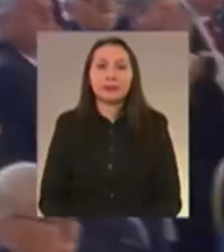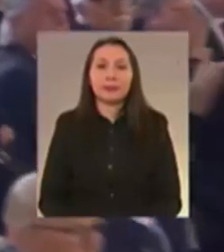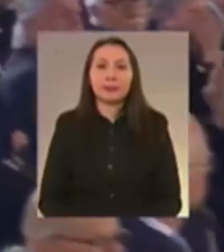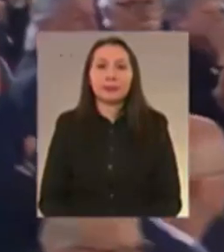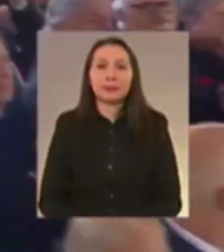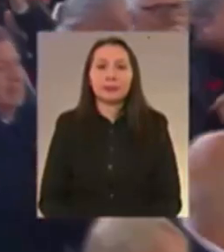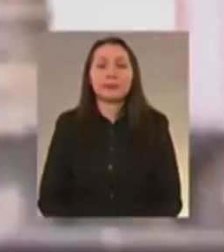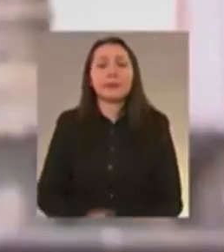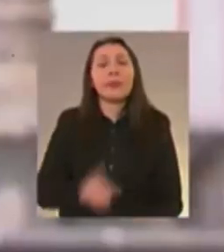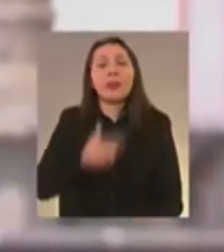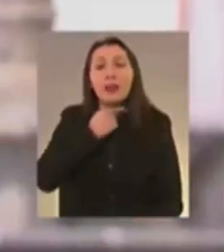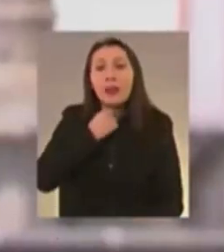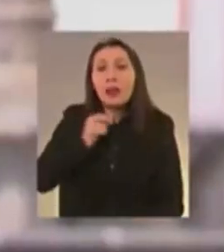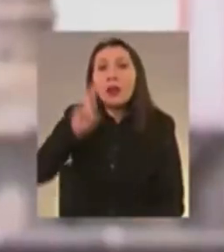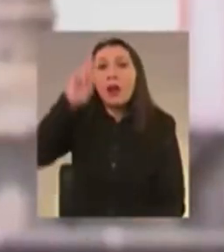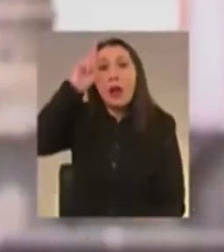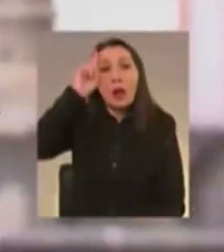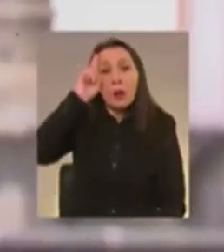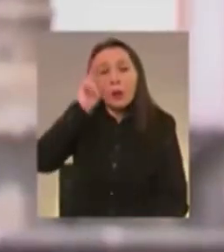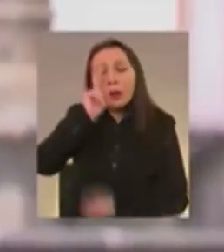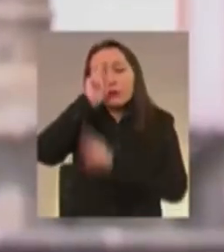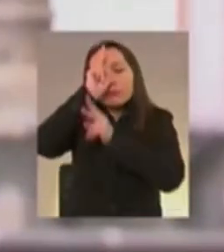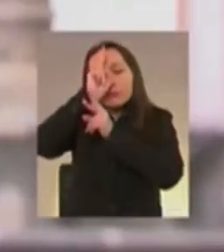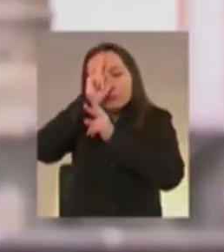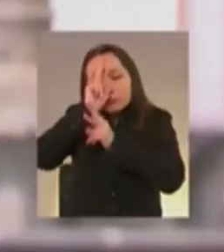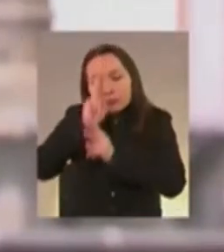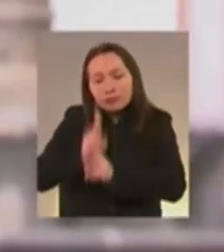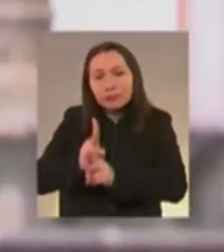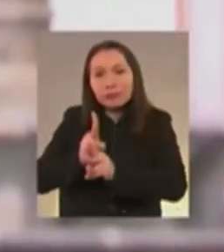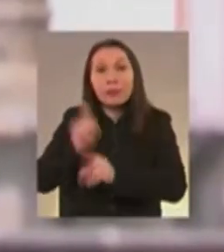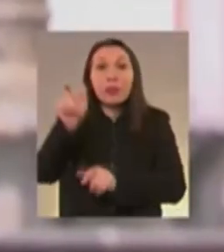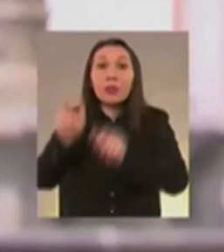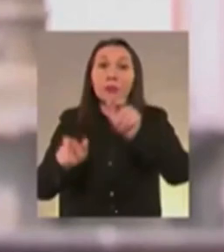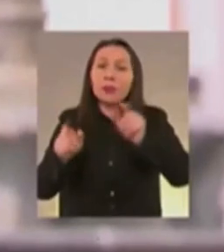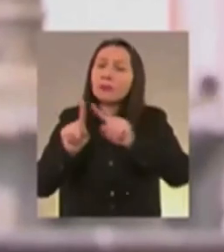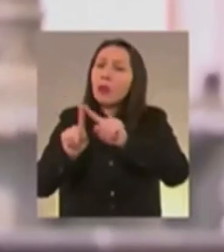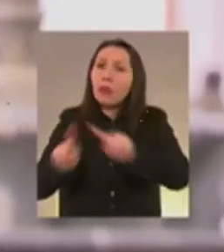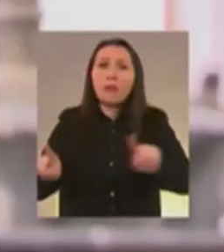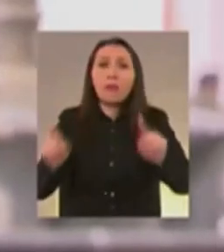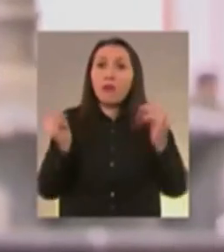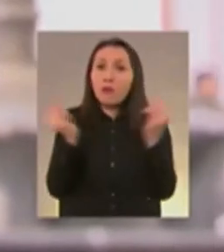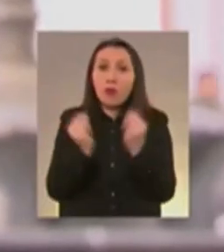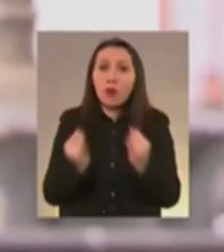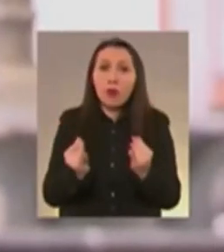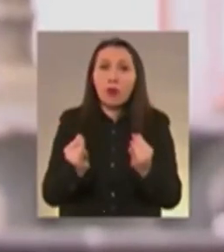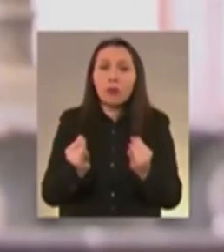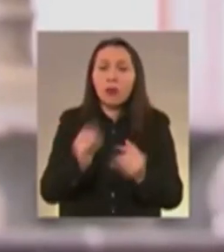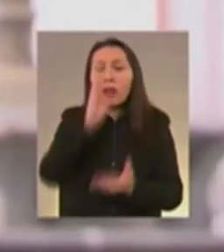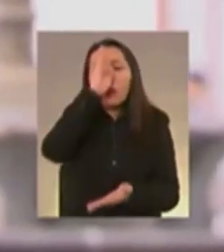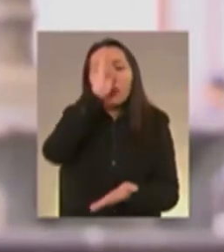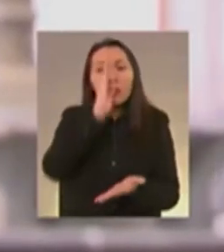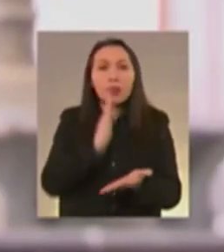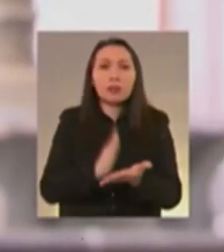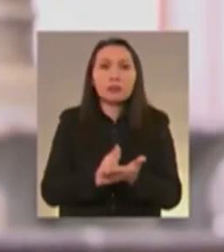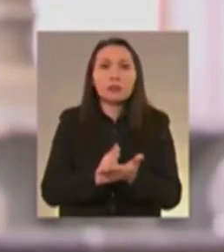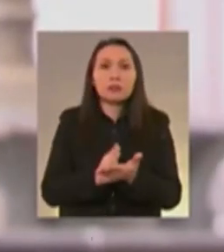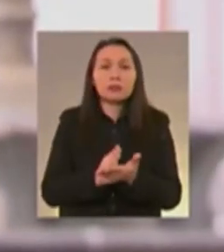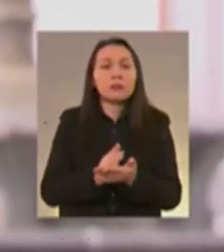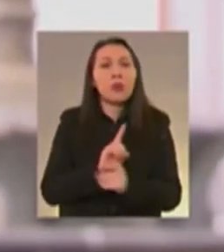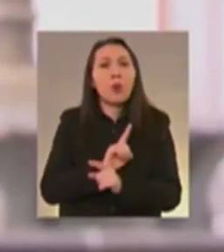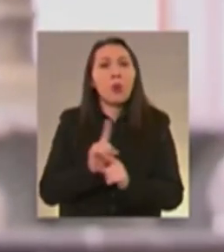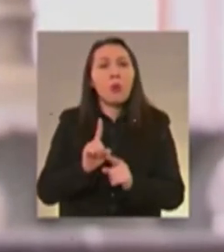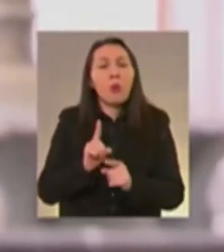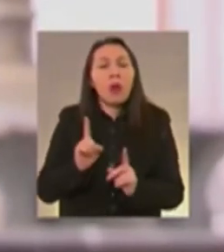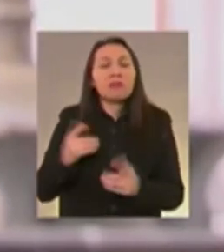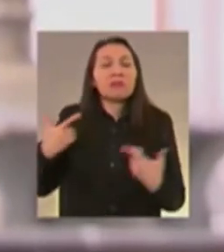Quiero recordar y rendir homenaje a quienes de distintas formas decidieron no mantenerse